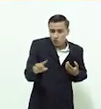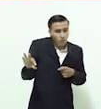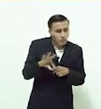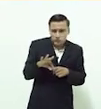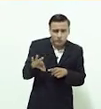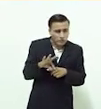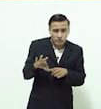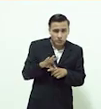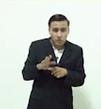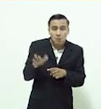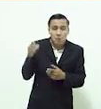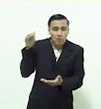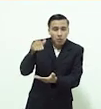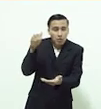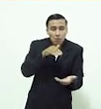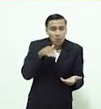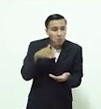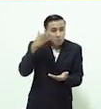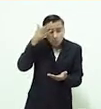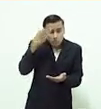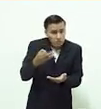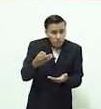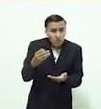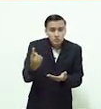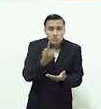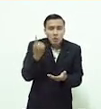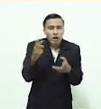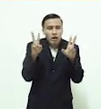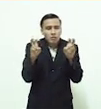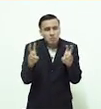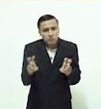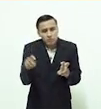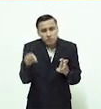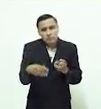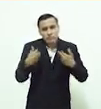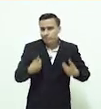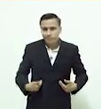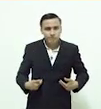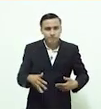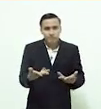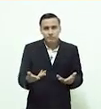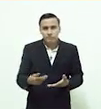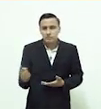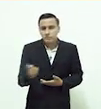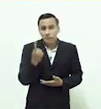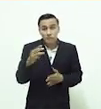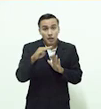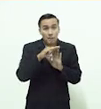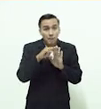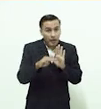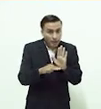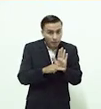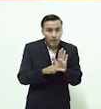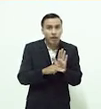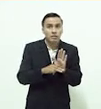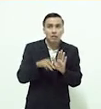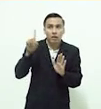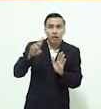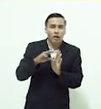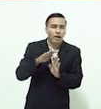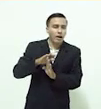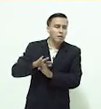que no son sino preceptos humanos. Ustedes dejan a un lado el mandamiento de Dios para aferrarse a